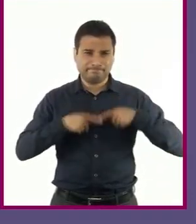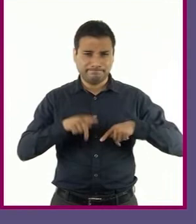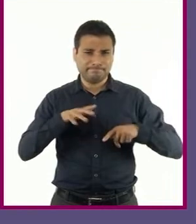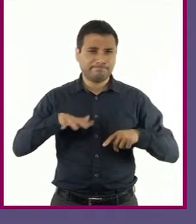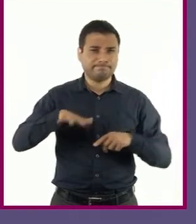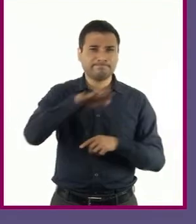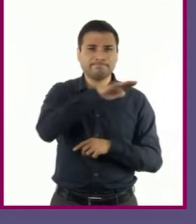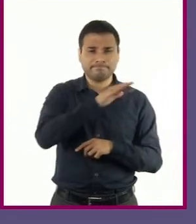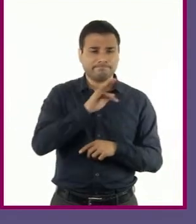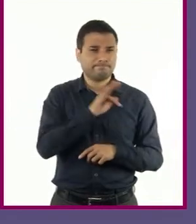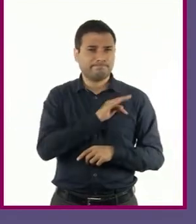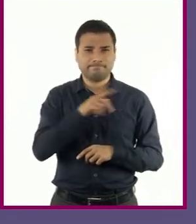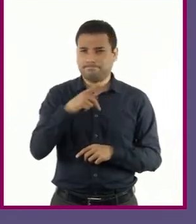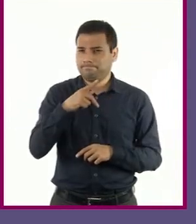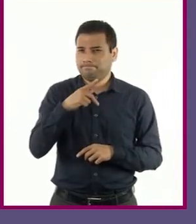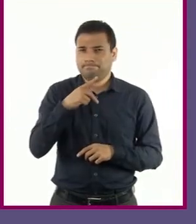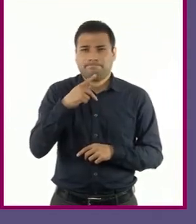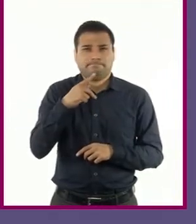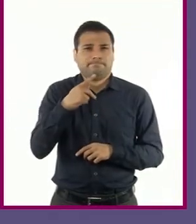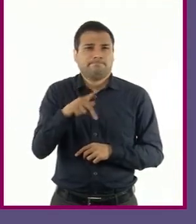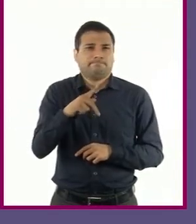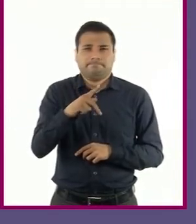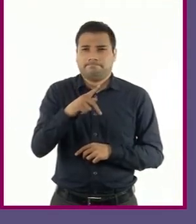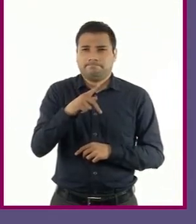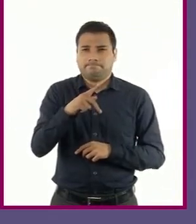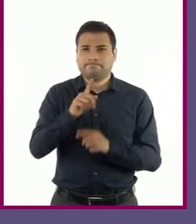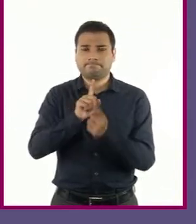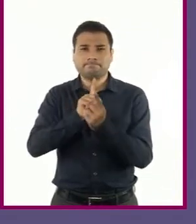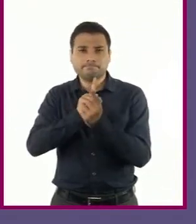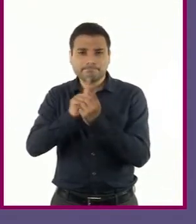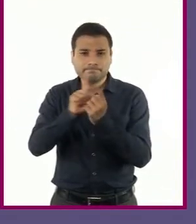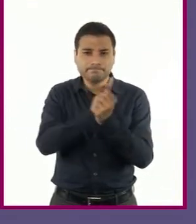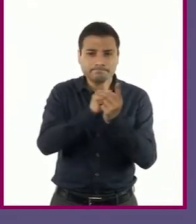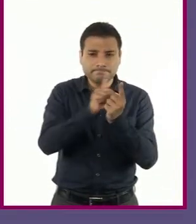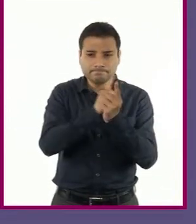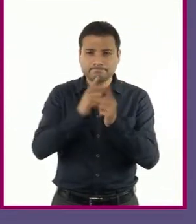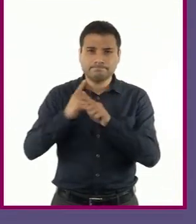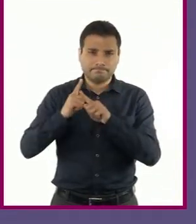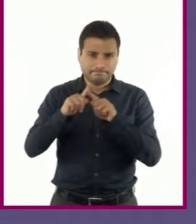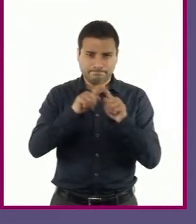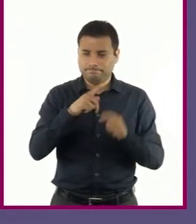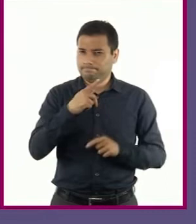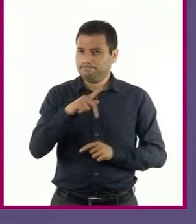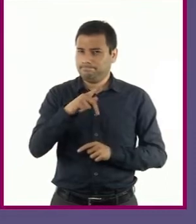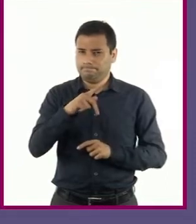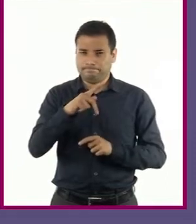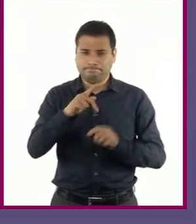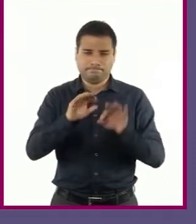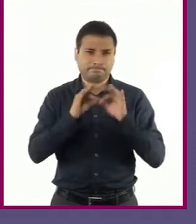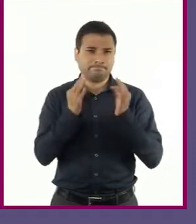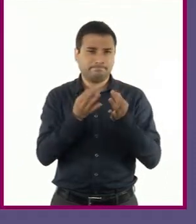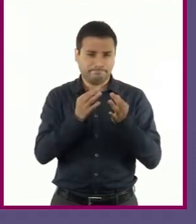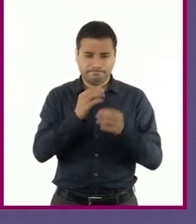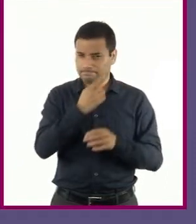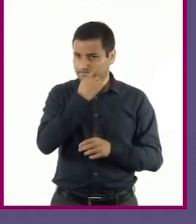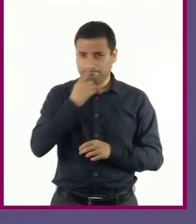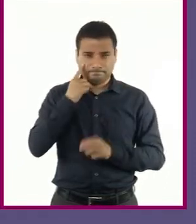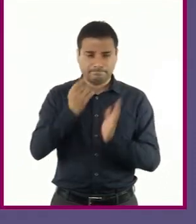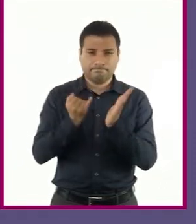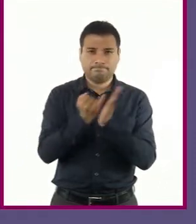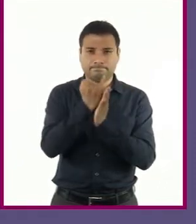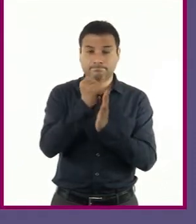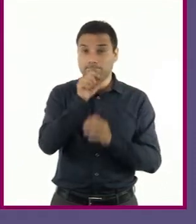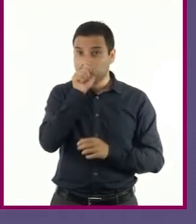construir nuestras propias formas de relación y también de cambiar aquello que no ayuda a la convivencia. Para lograrlo, se